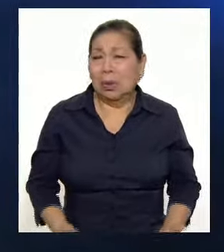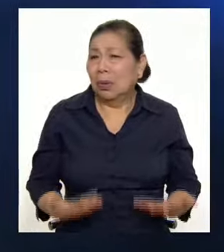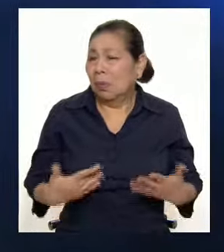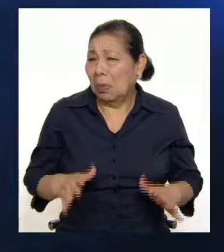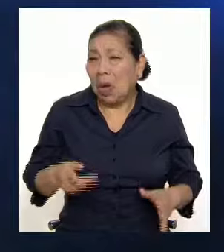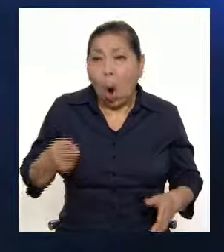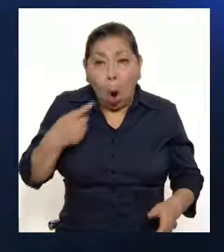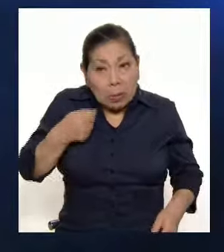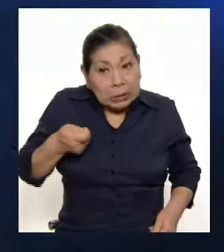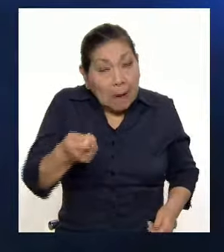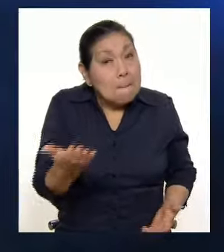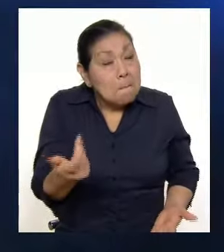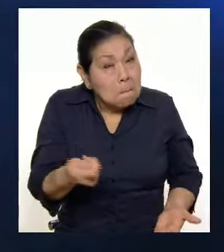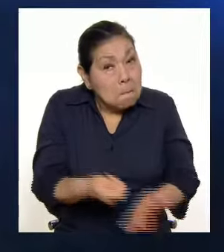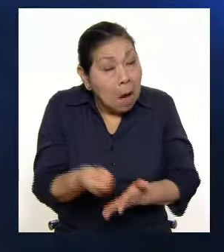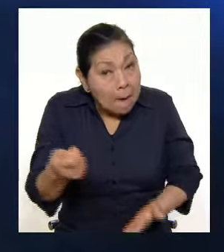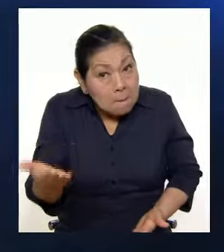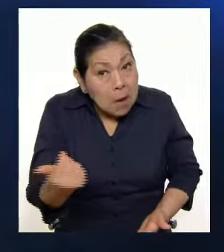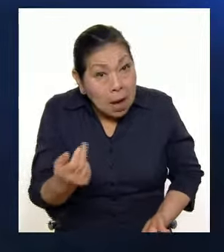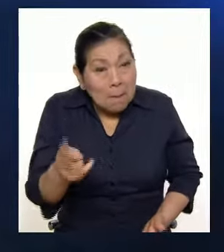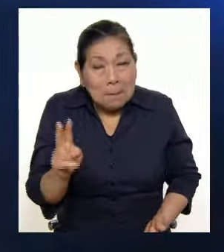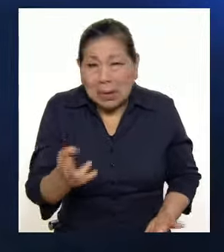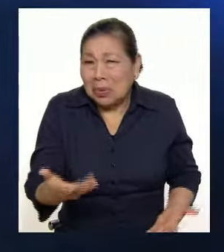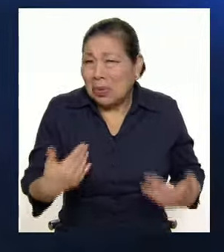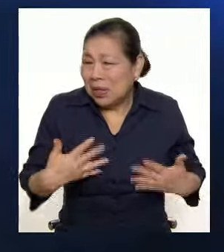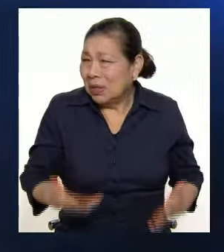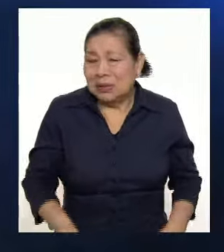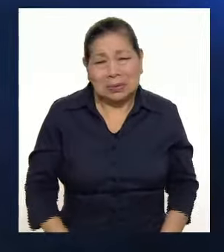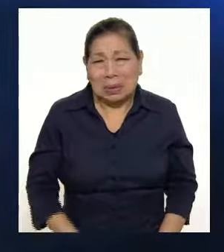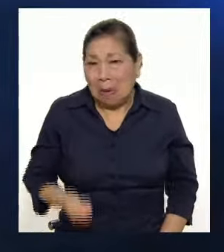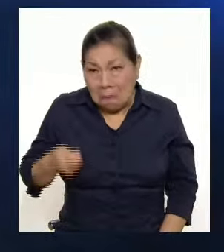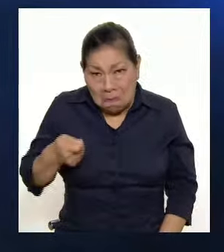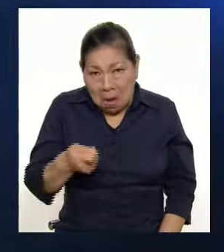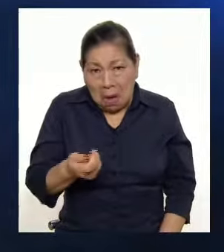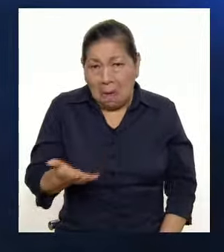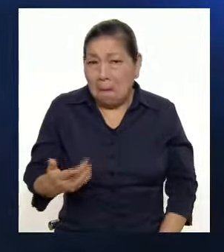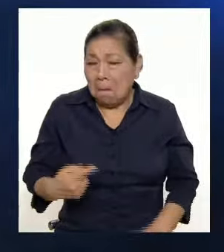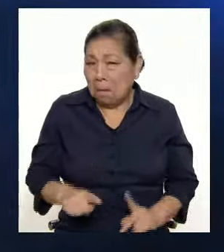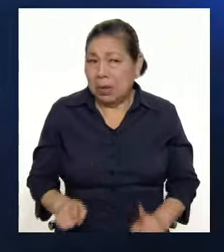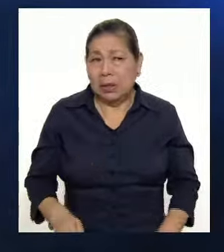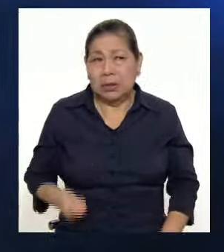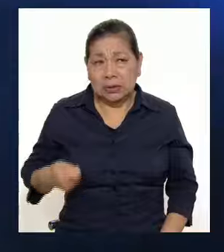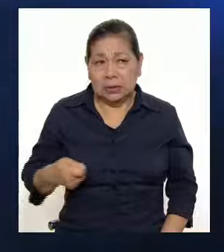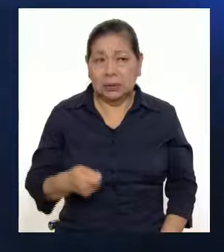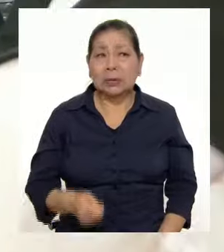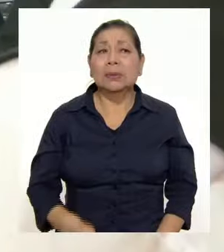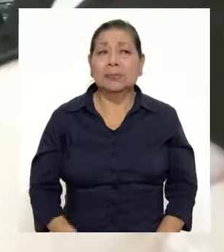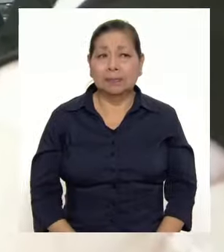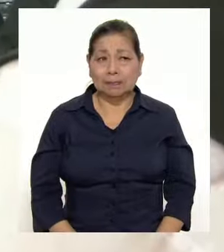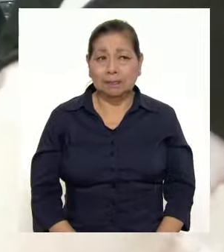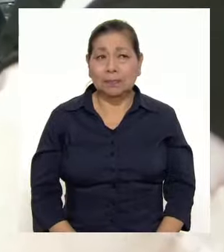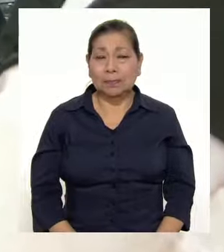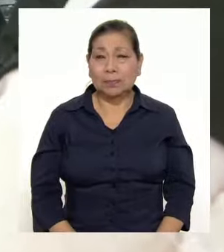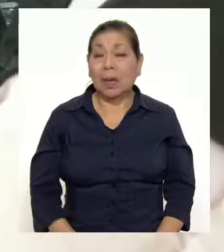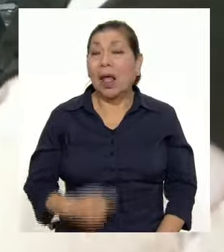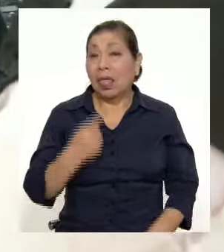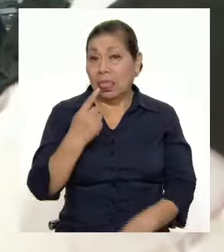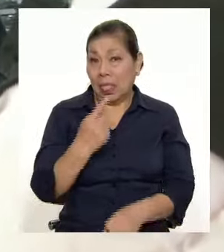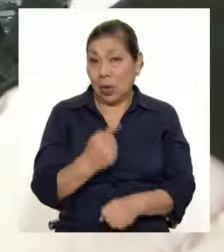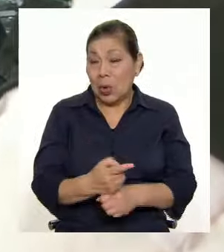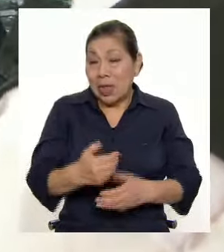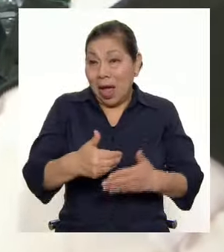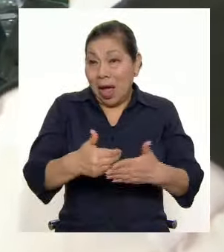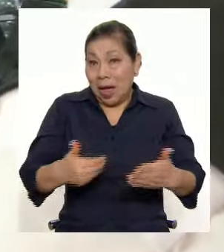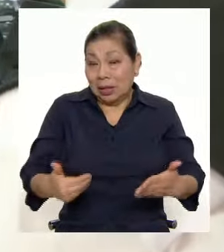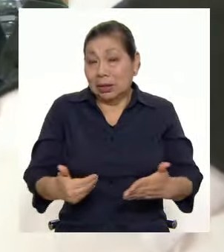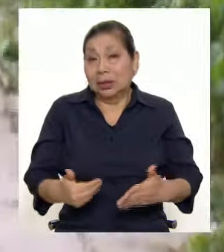donde podría ocasionarme la muerte, porque esos venezolanos no tienen miedo, ¿no? No les tiembla la mano para cuchillar a la gente. Una denuncia oportuna